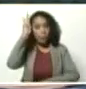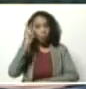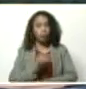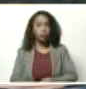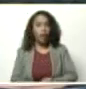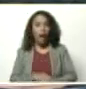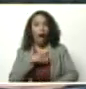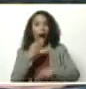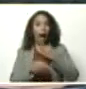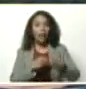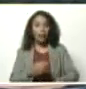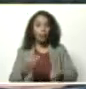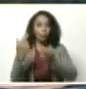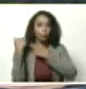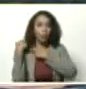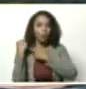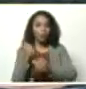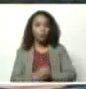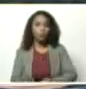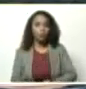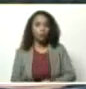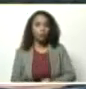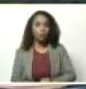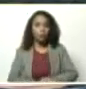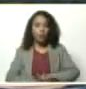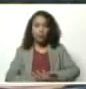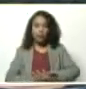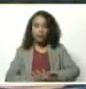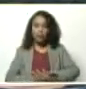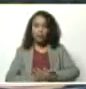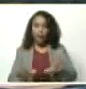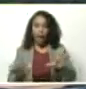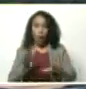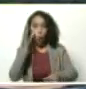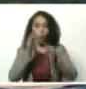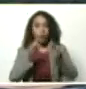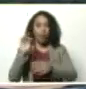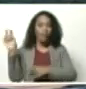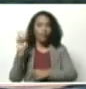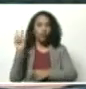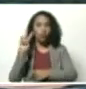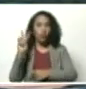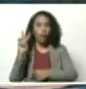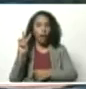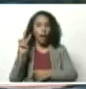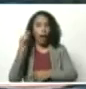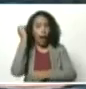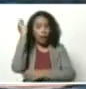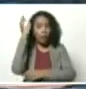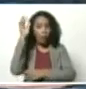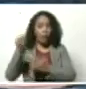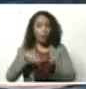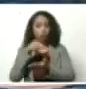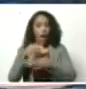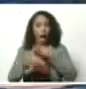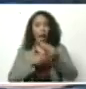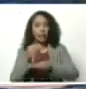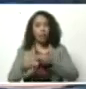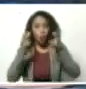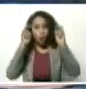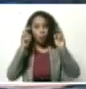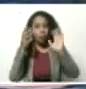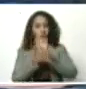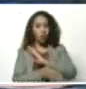tome cartas en el asunto. Ya los órganos de justicia venezolana y la Asamblea Nacional está tomando cartas en el